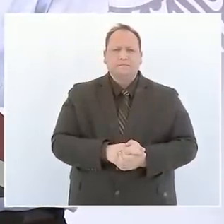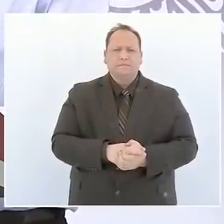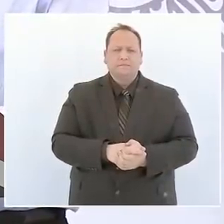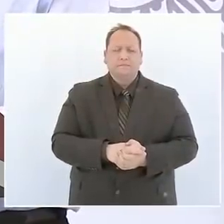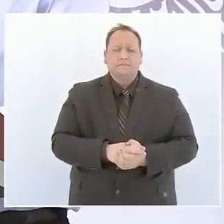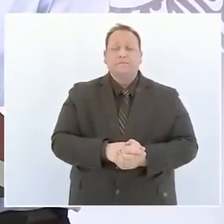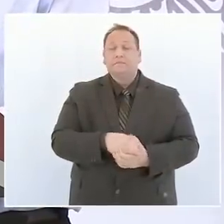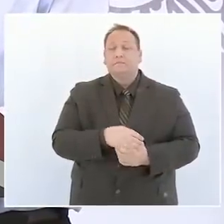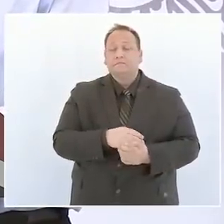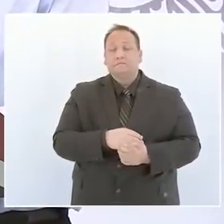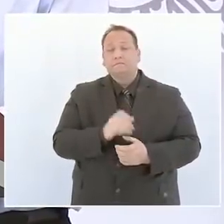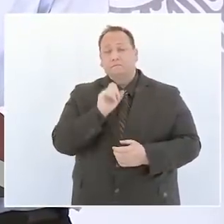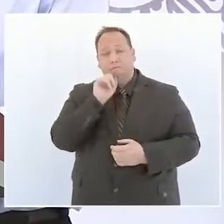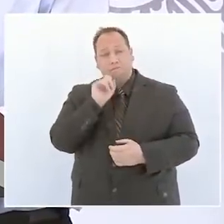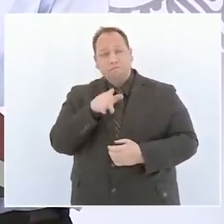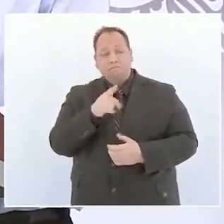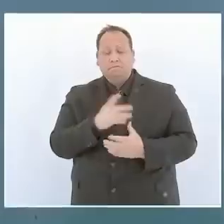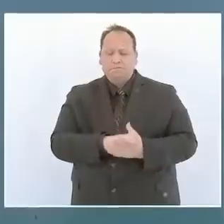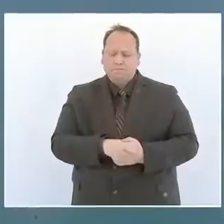También